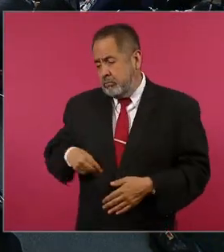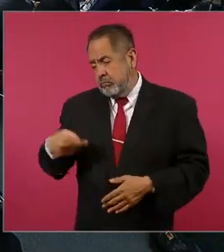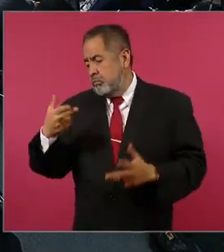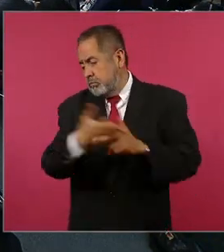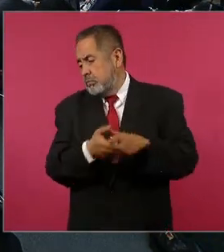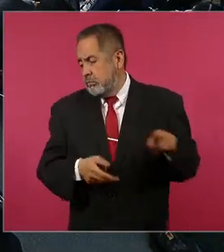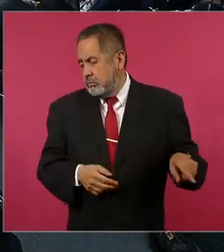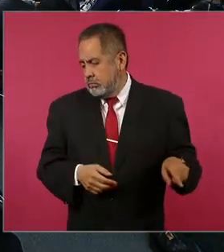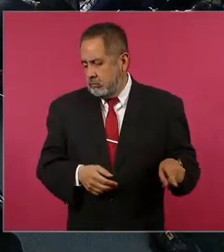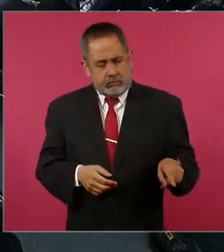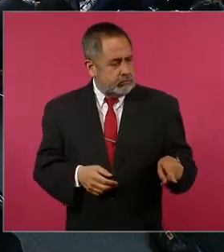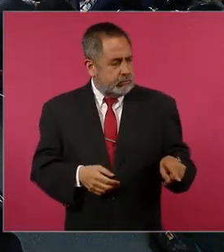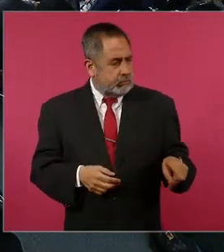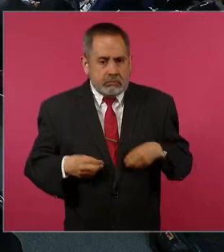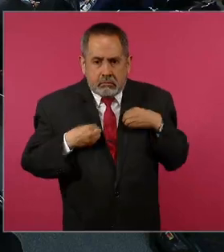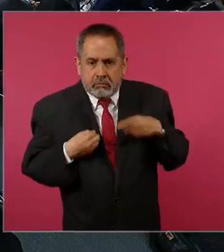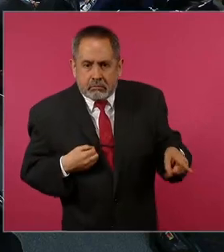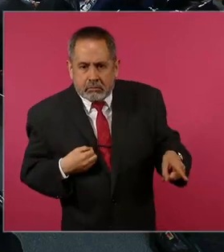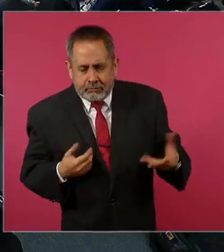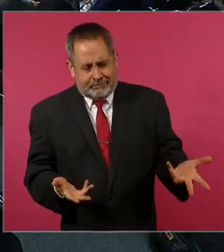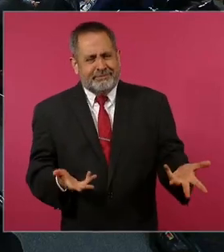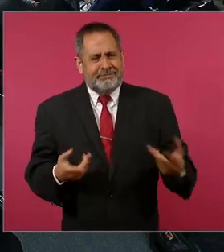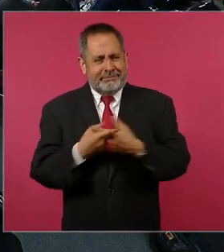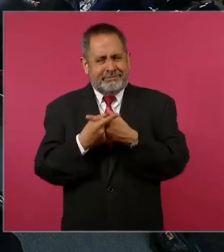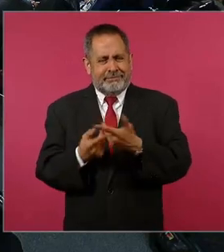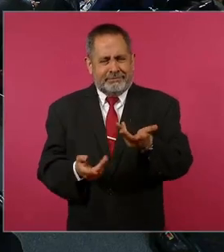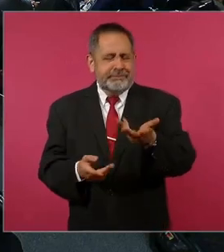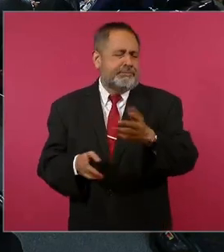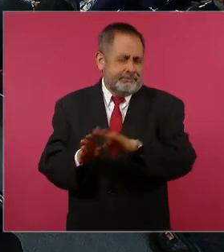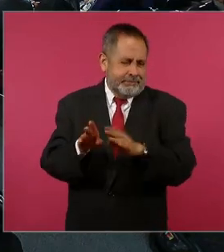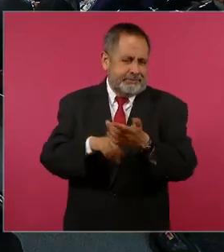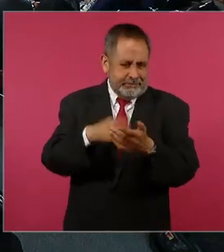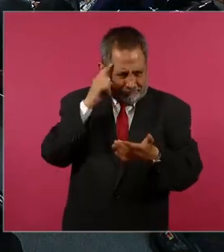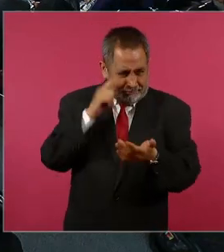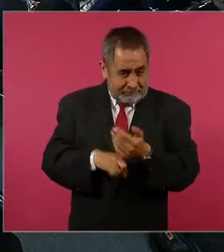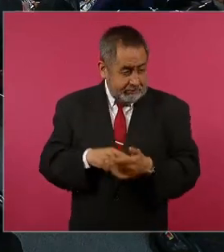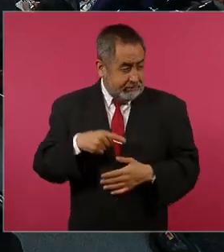esos casos, ¿ustedes creen que esos casos les importen?